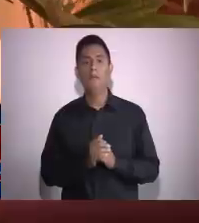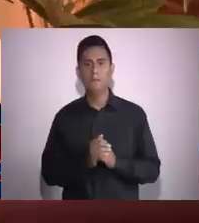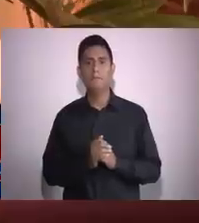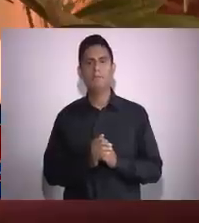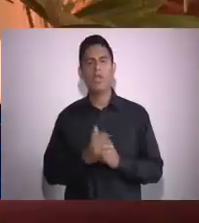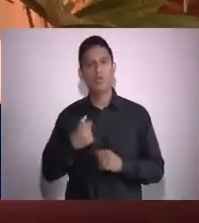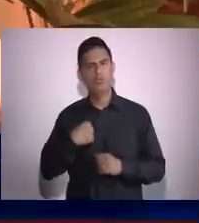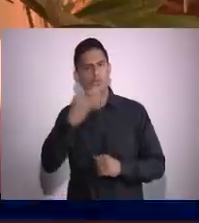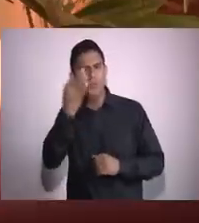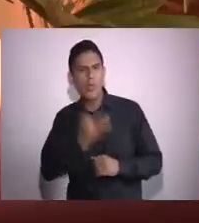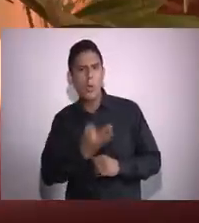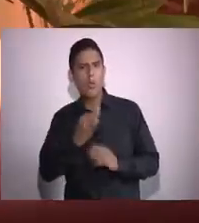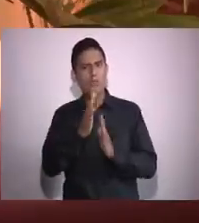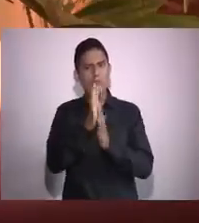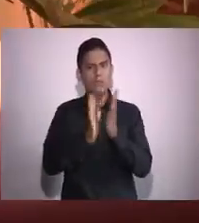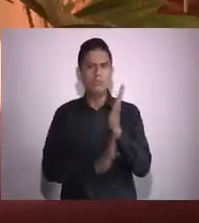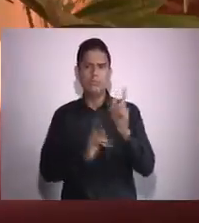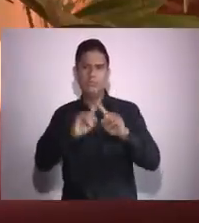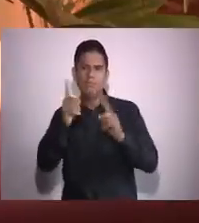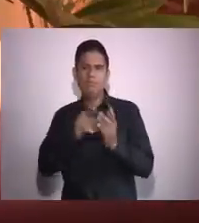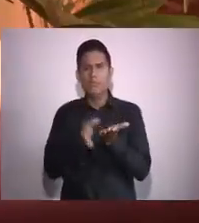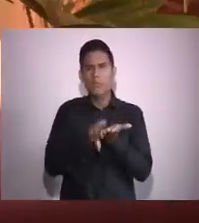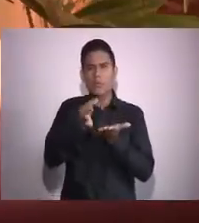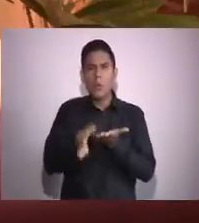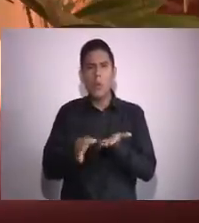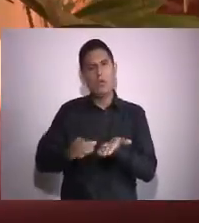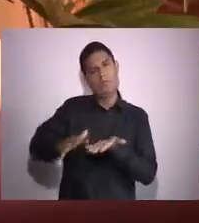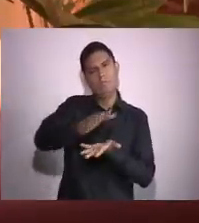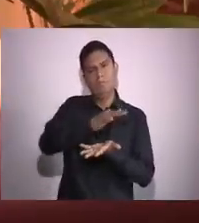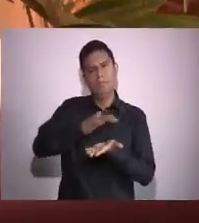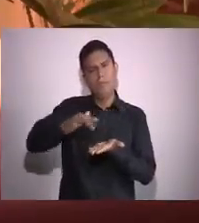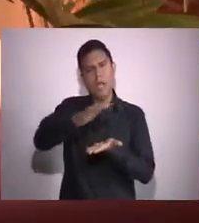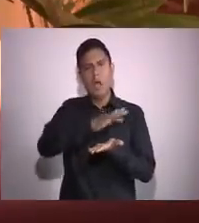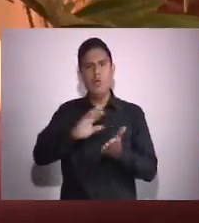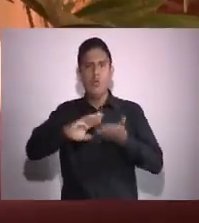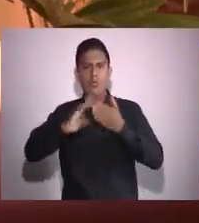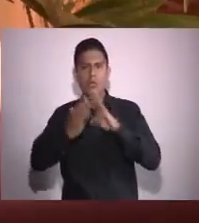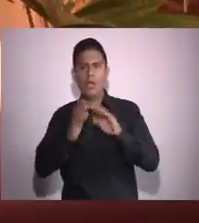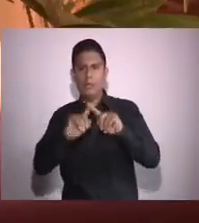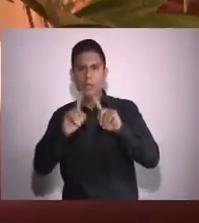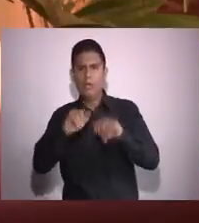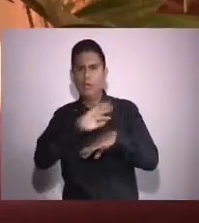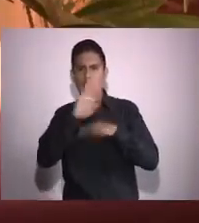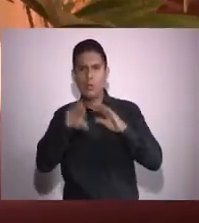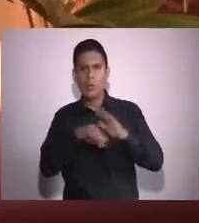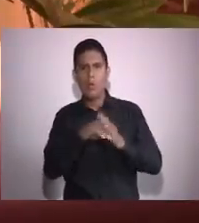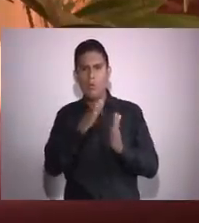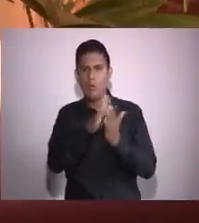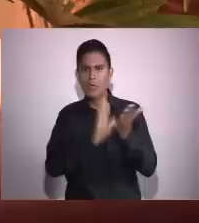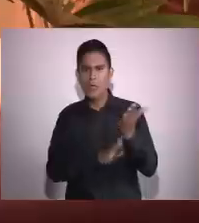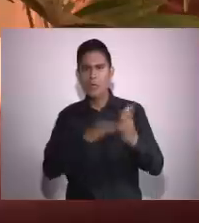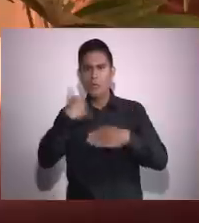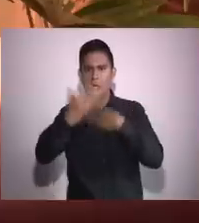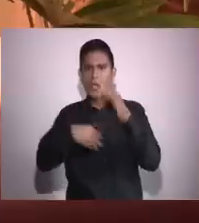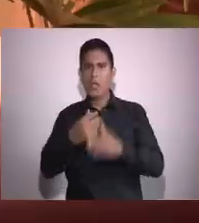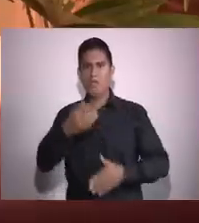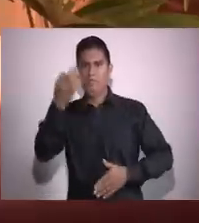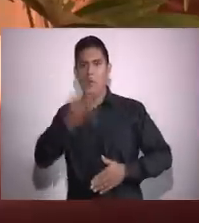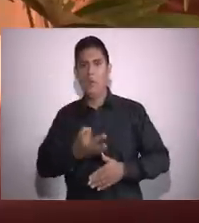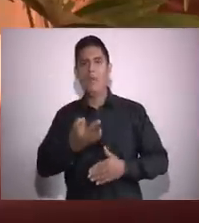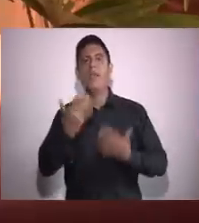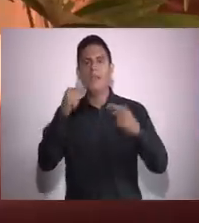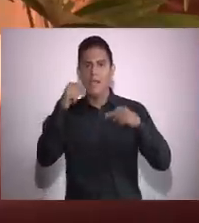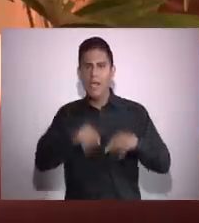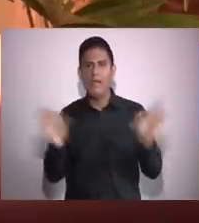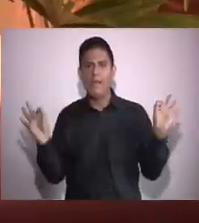Estoy segura que con los proyectos de las parroquias, barrios y comunidades, estos proyectos se harán cumplir